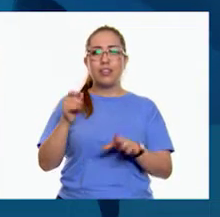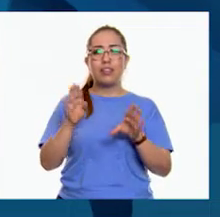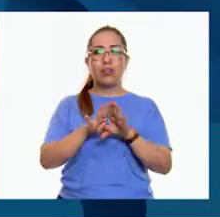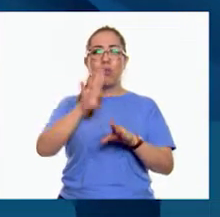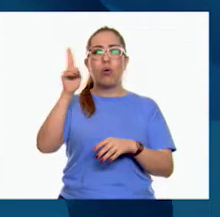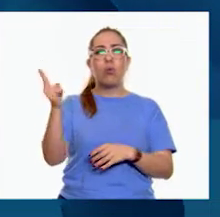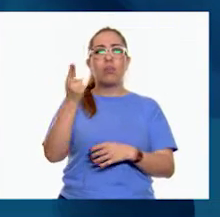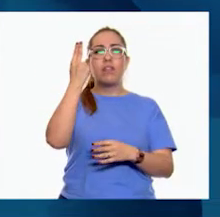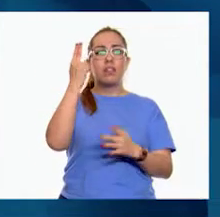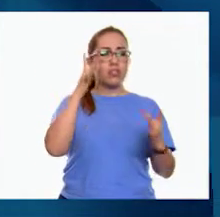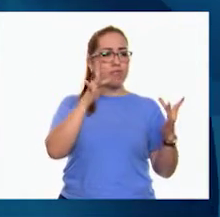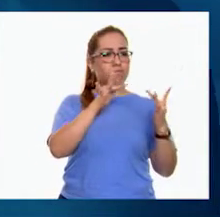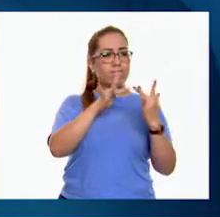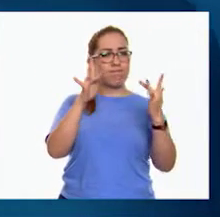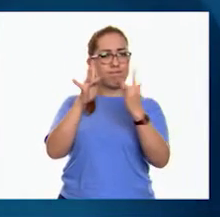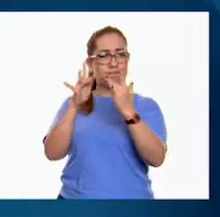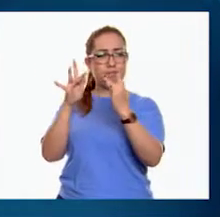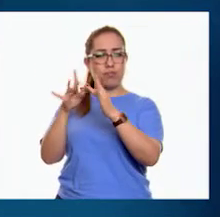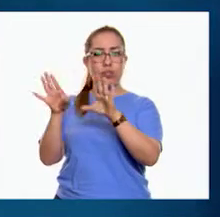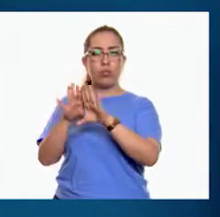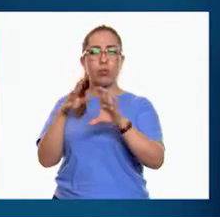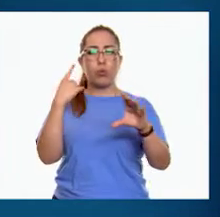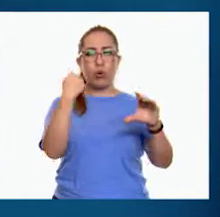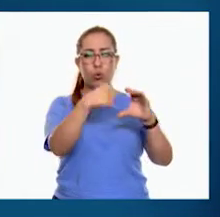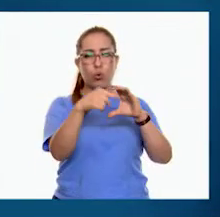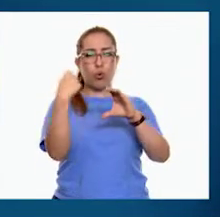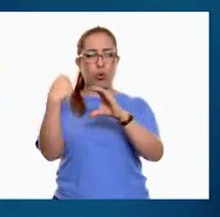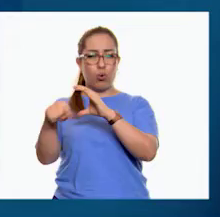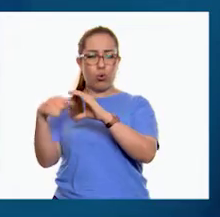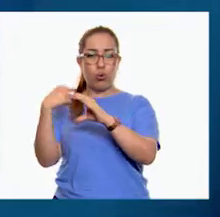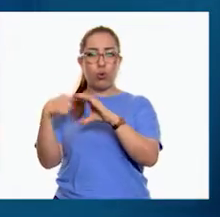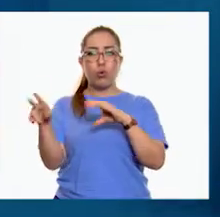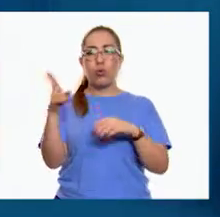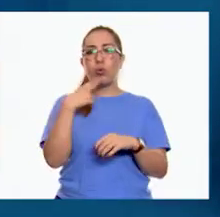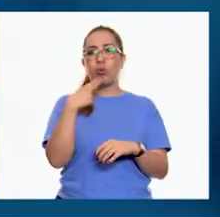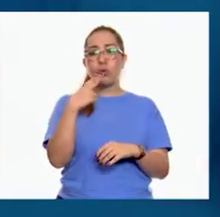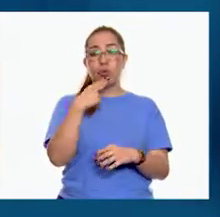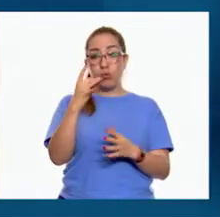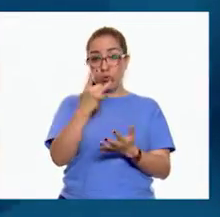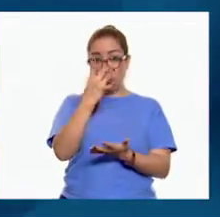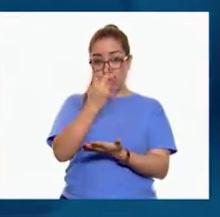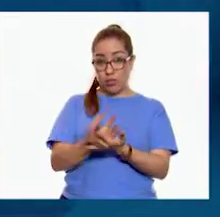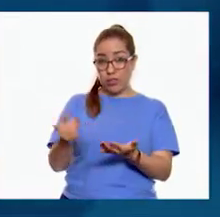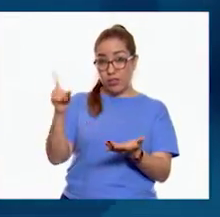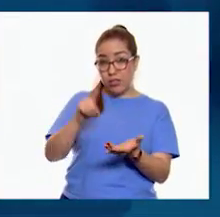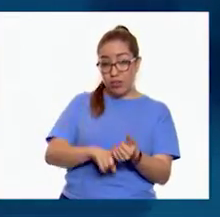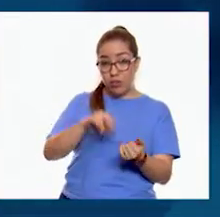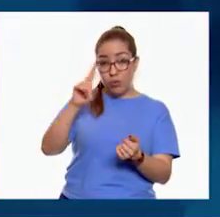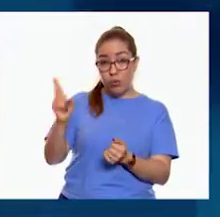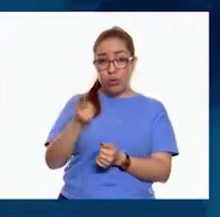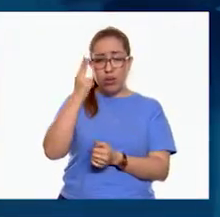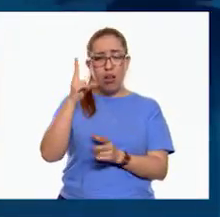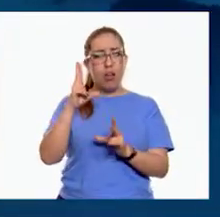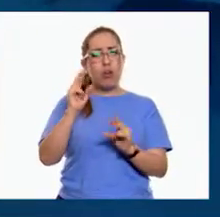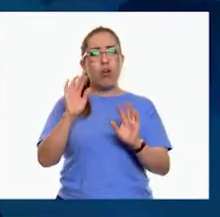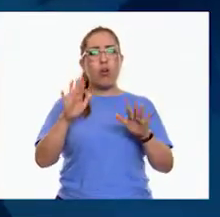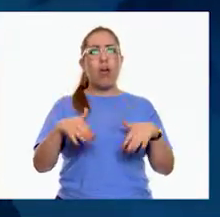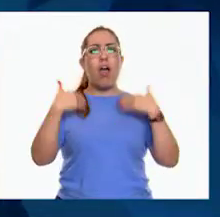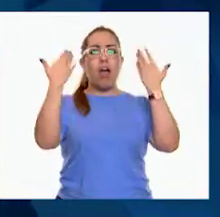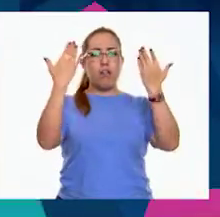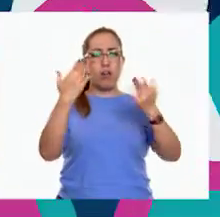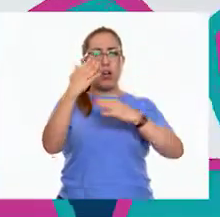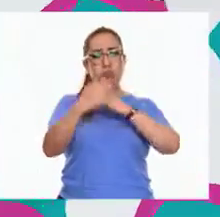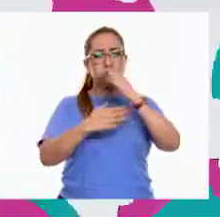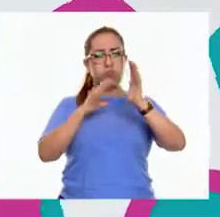e intercambiar información a través de correos electrónicos, no solamente dentro de sus campos, sino también entre diversas instituciones alrededor